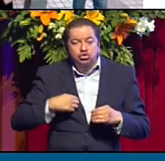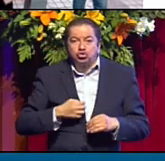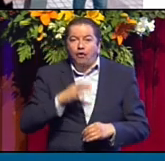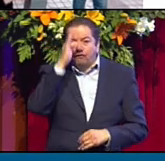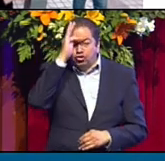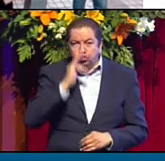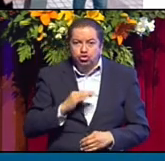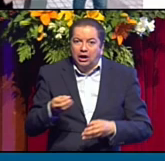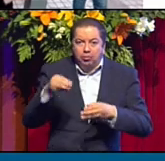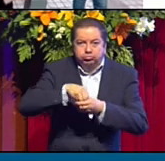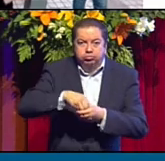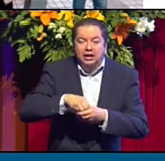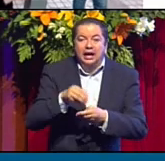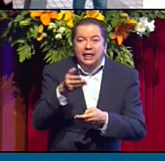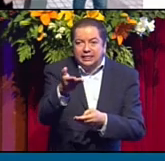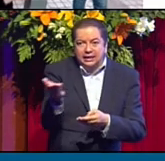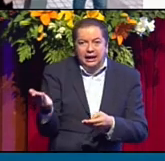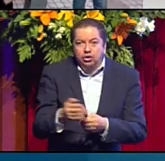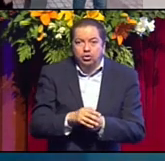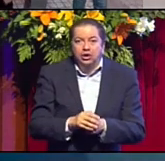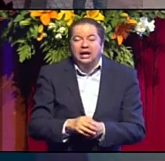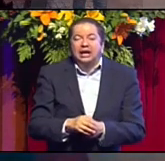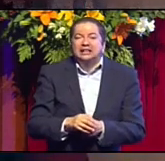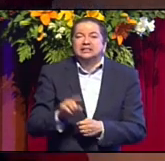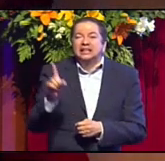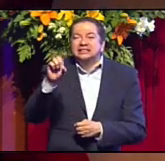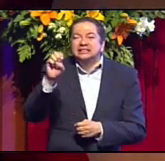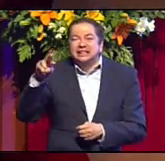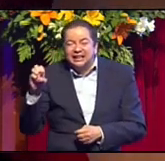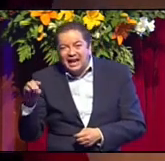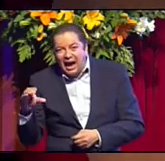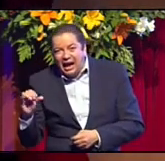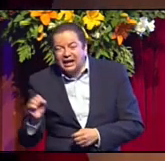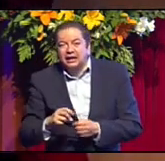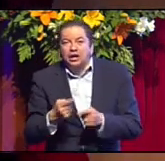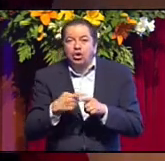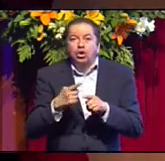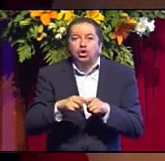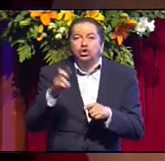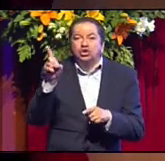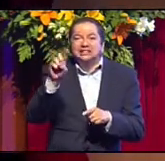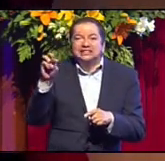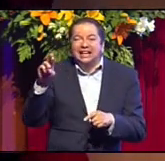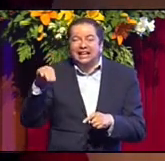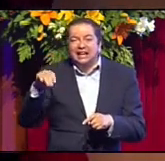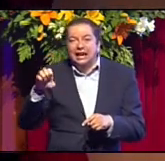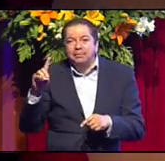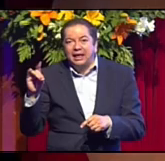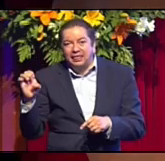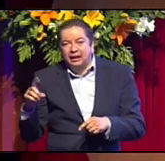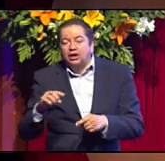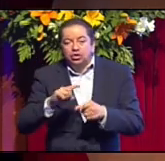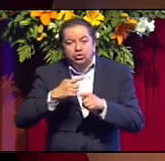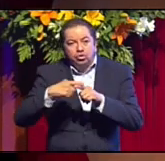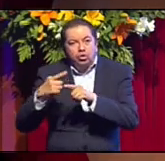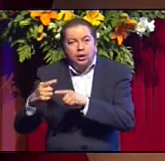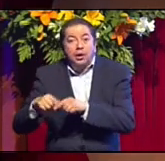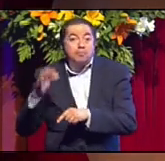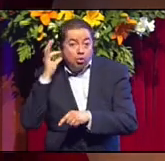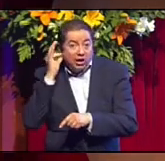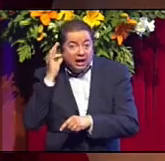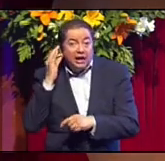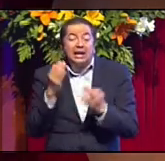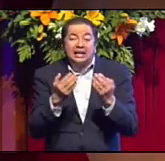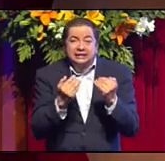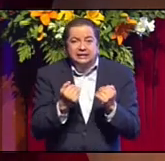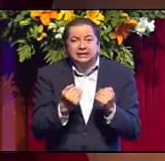mí efectivamente el trabajo que están haciendo el CERNAM, CERNAMEC hoy día y el Podemos es fundamental. Nuestras mujeres requieren mayor